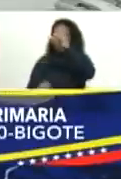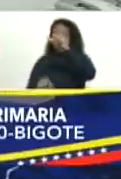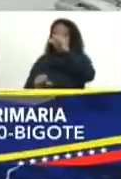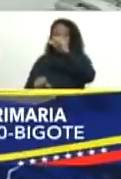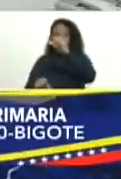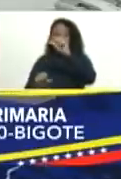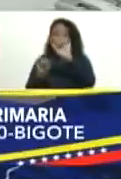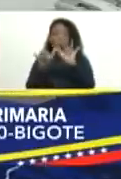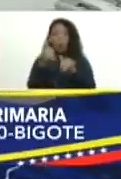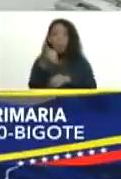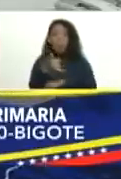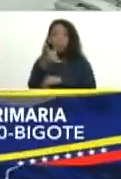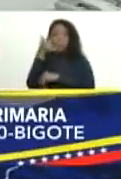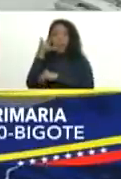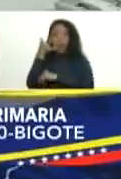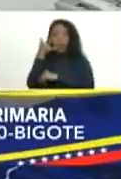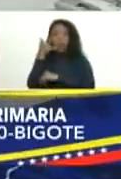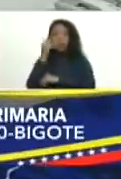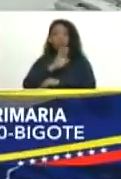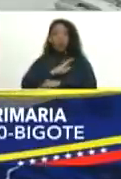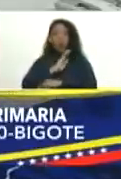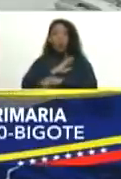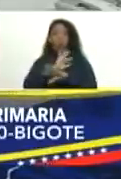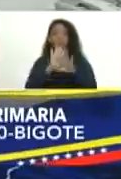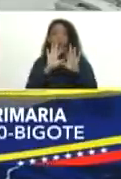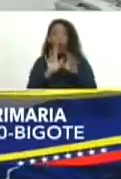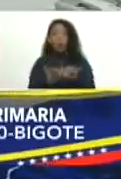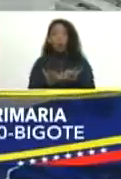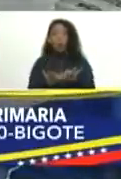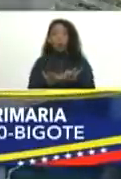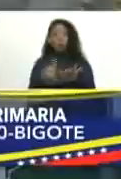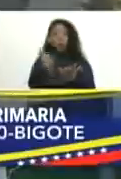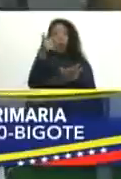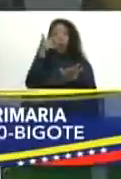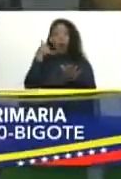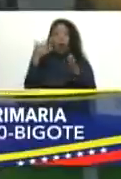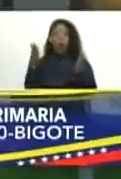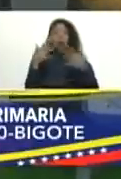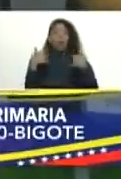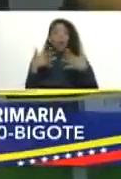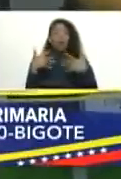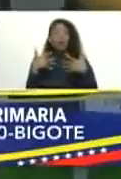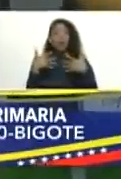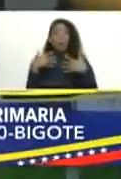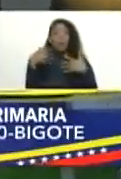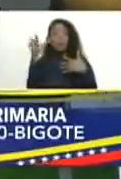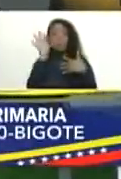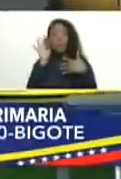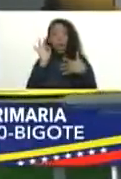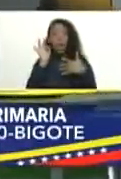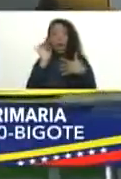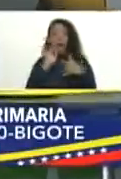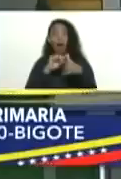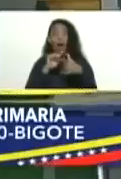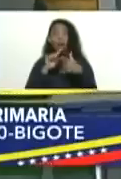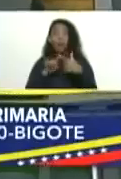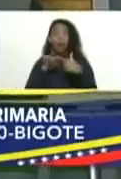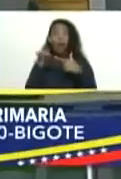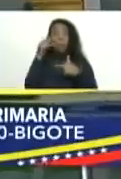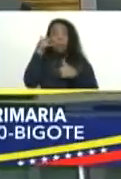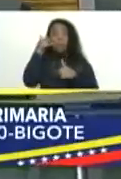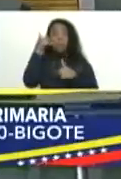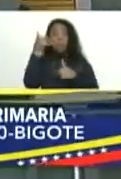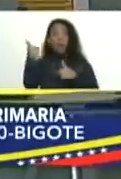operador le manda a su propio computador la llamada de emergencia y el caso específico. Y entonces la llamada